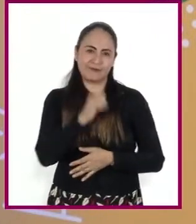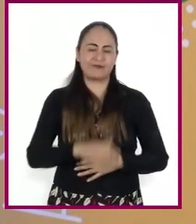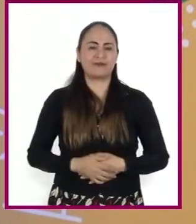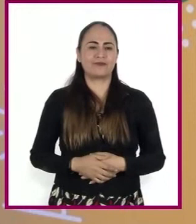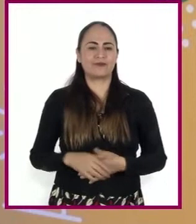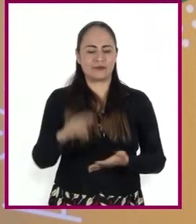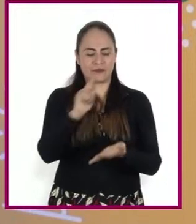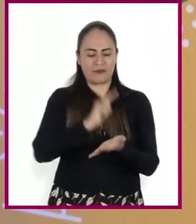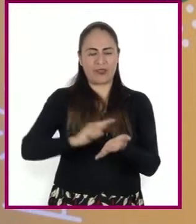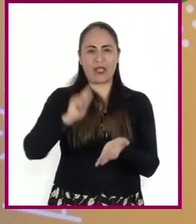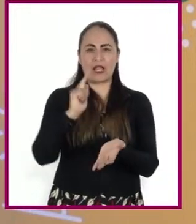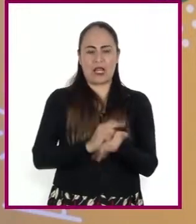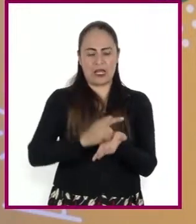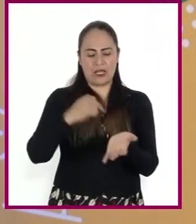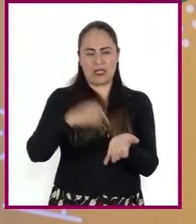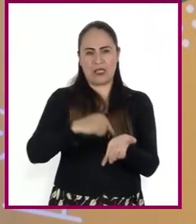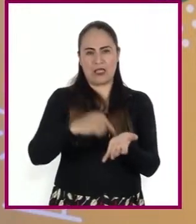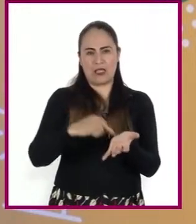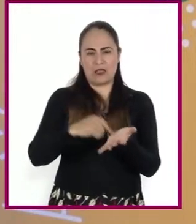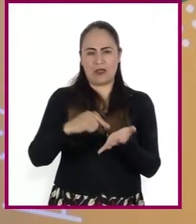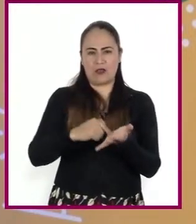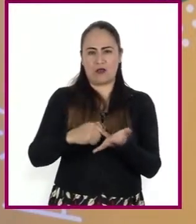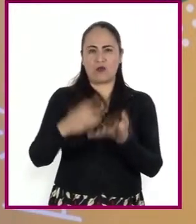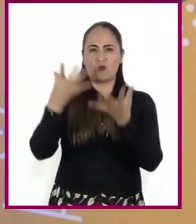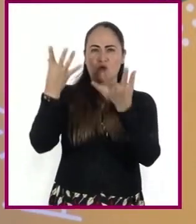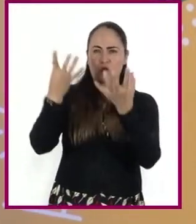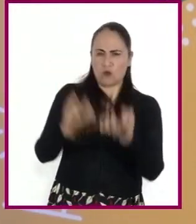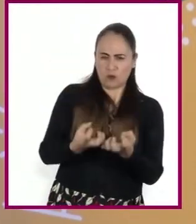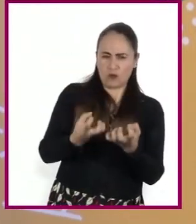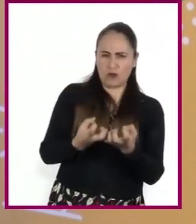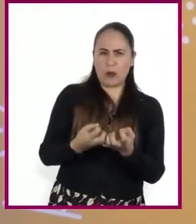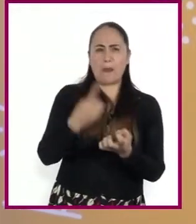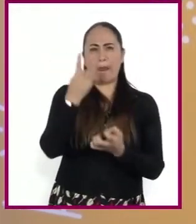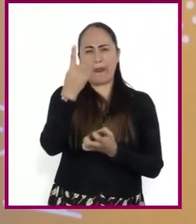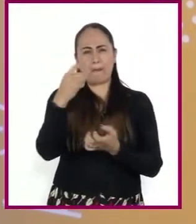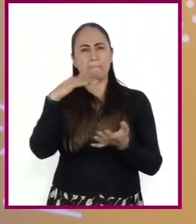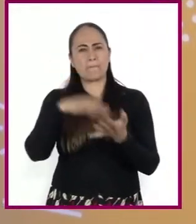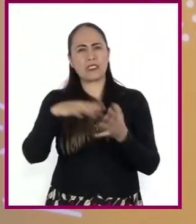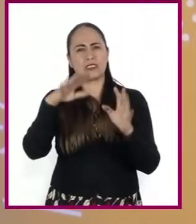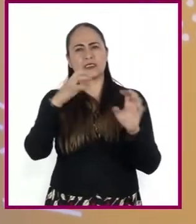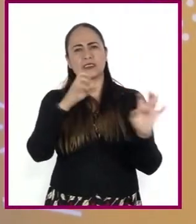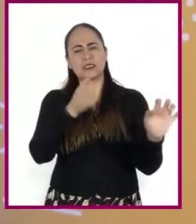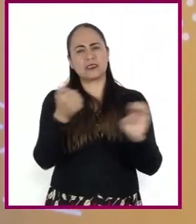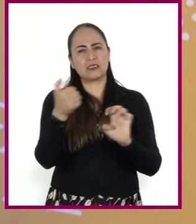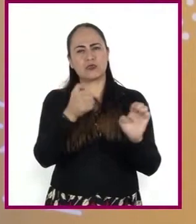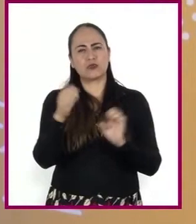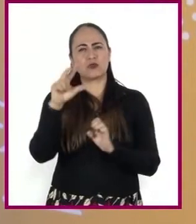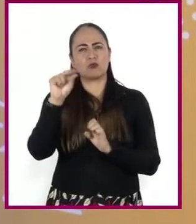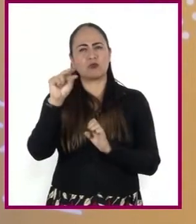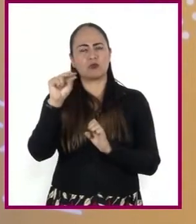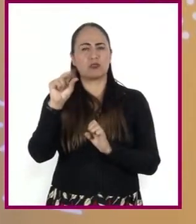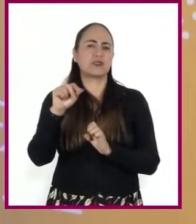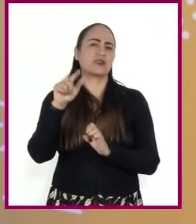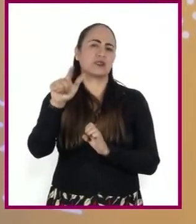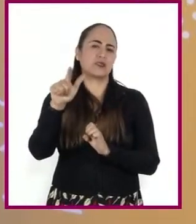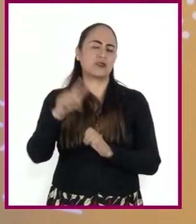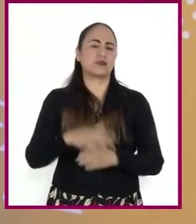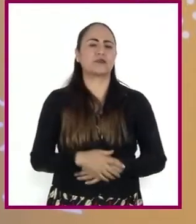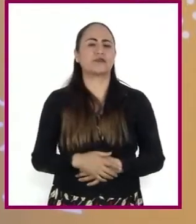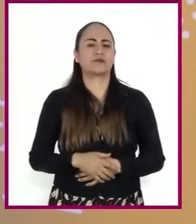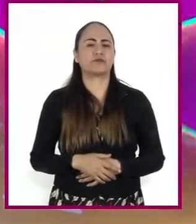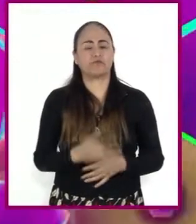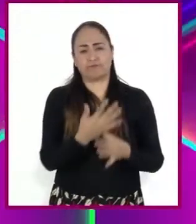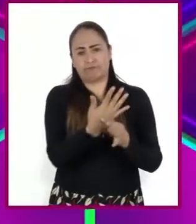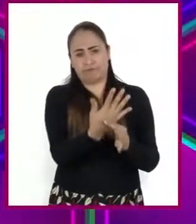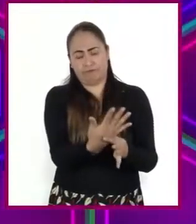La ley de gravitación universal se dio a conocer en el año de 1687 y formalmente dice